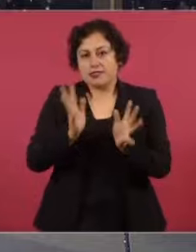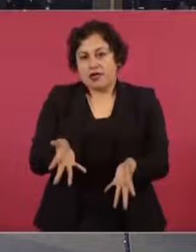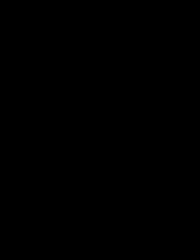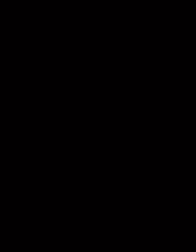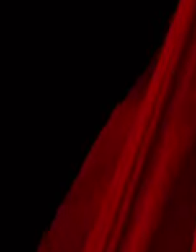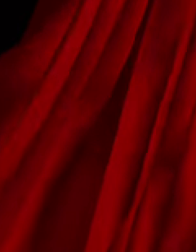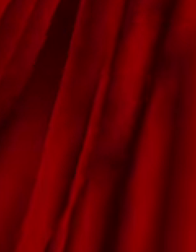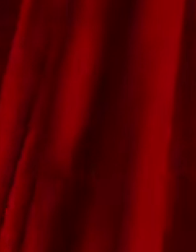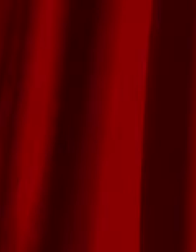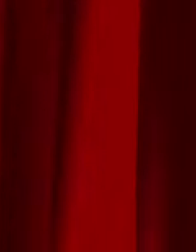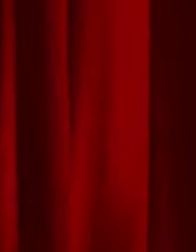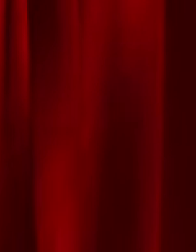está bien